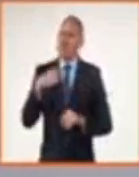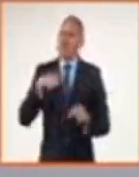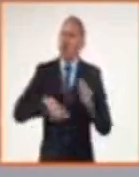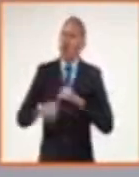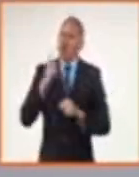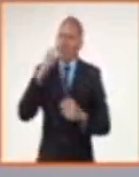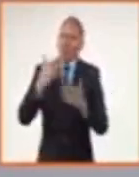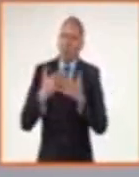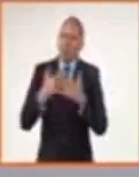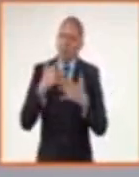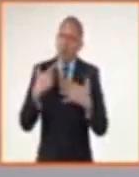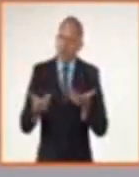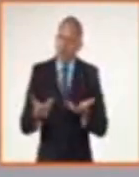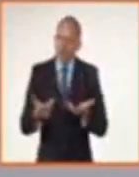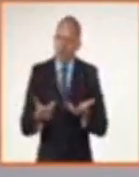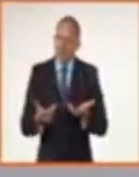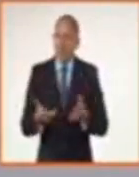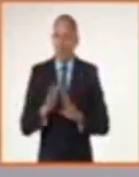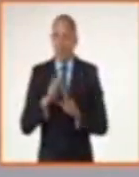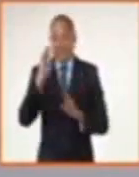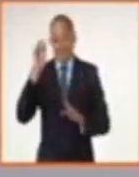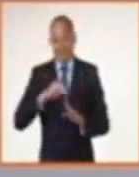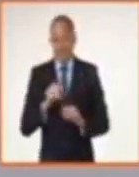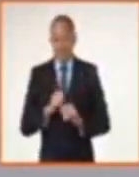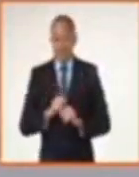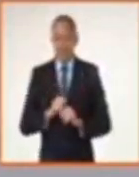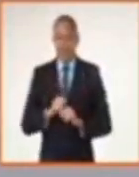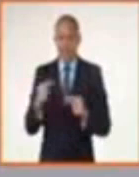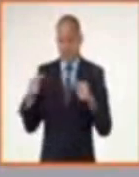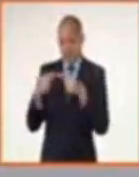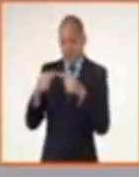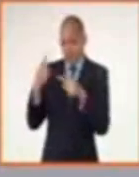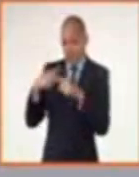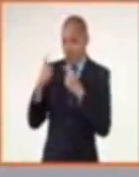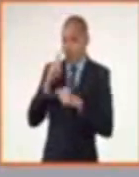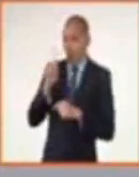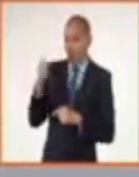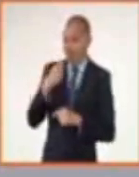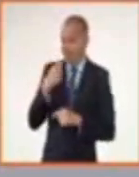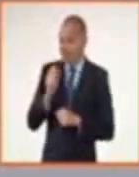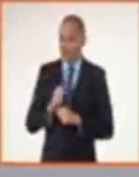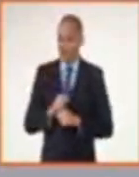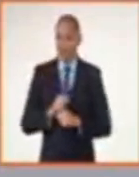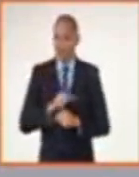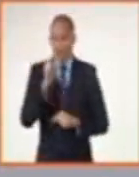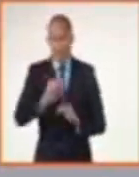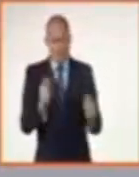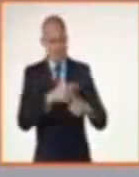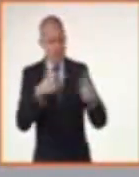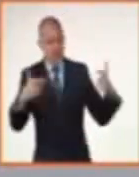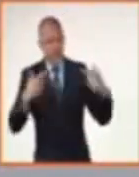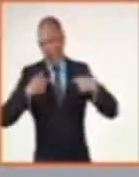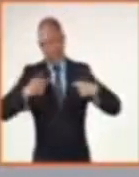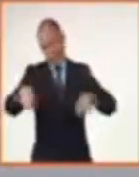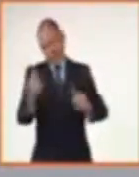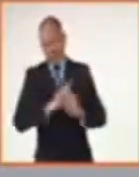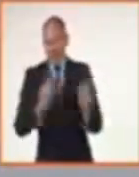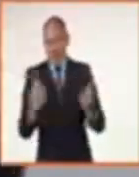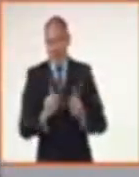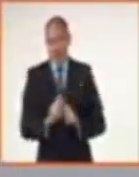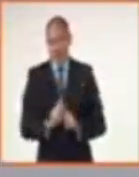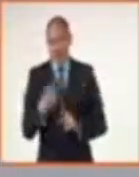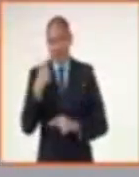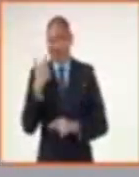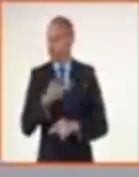matriz de que la abstención se iba a imponer en nuestro país. Ese es el primer gran resultado visible.